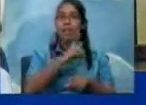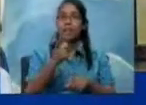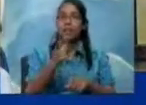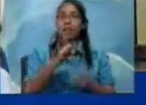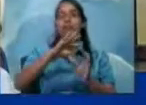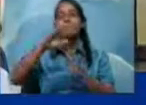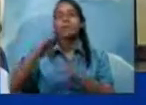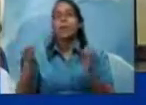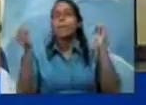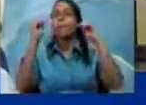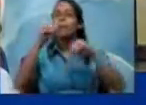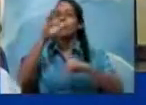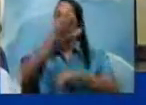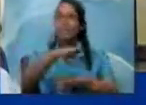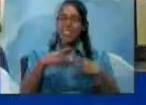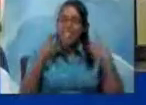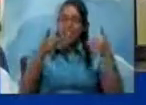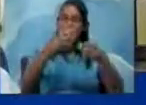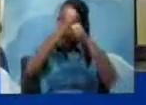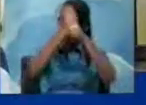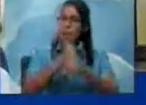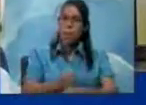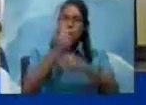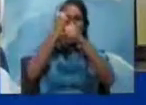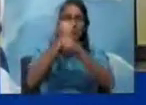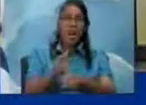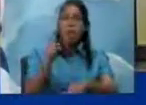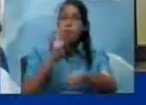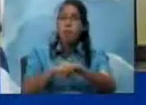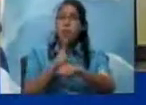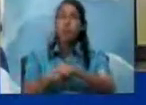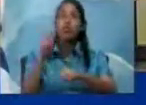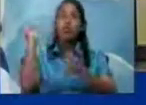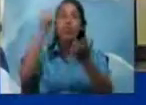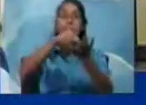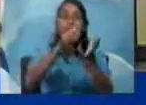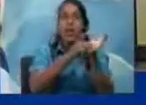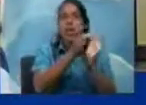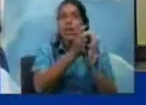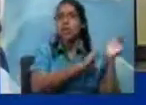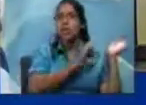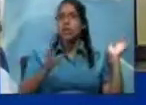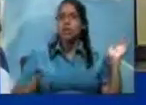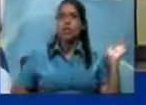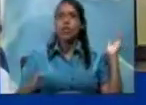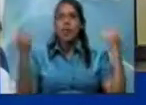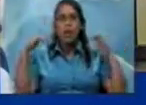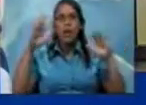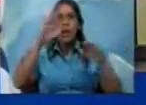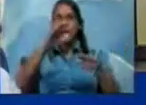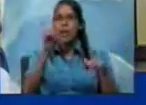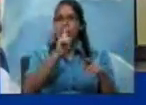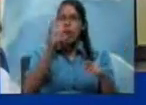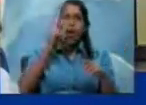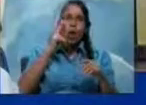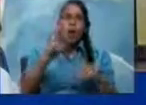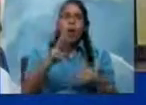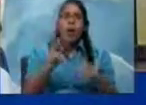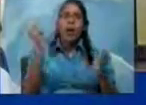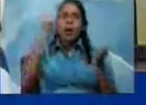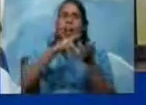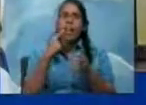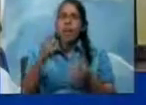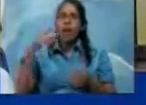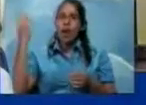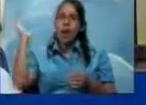dedicarse a esperar la aparición del señor a lo mejor está ya aquí entre nosotros y no lo vemos Pero él dijo que